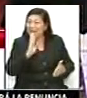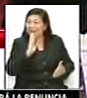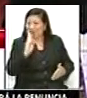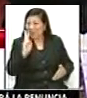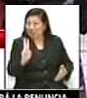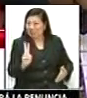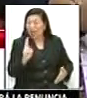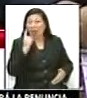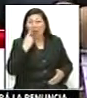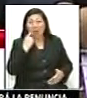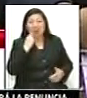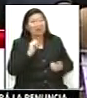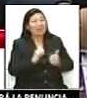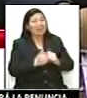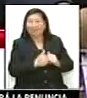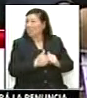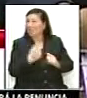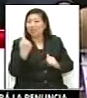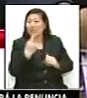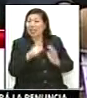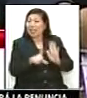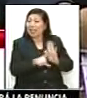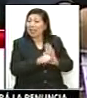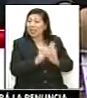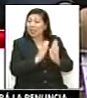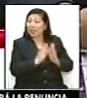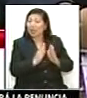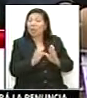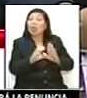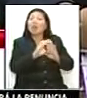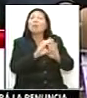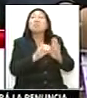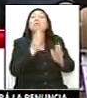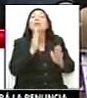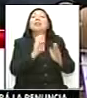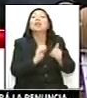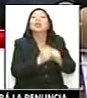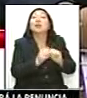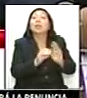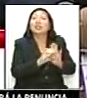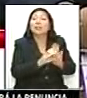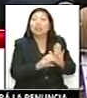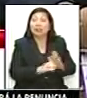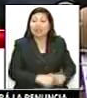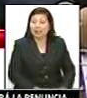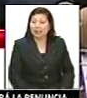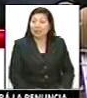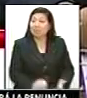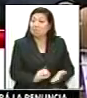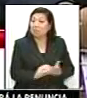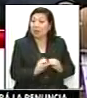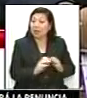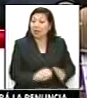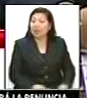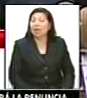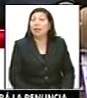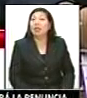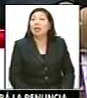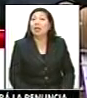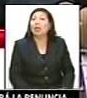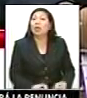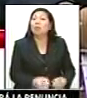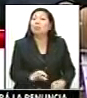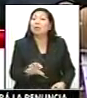que se está modificando no es solamente la ley orgánica, es la Constitución, que determina en forma taxativa y clara cómo es que se